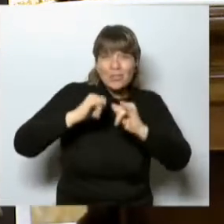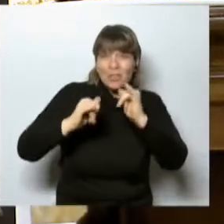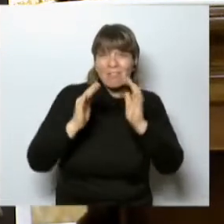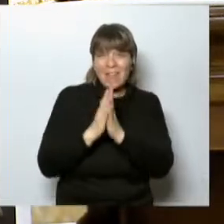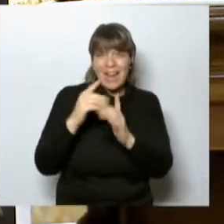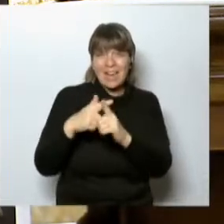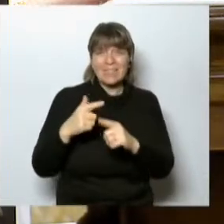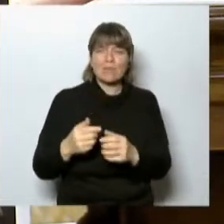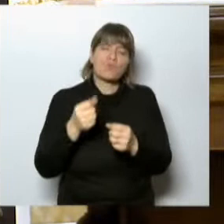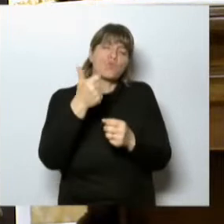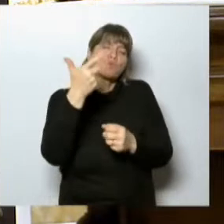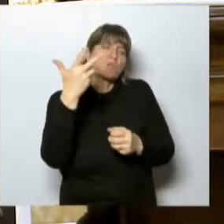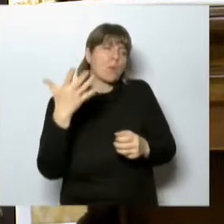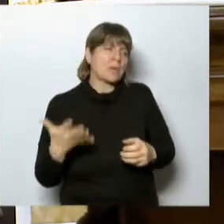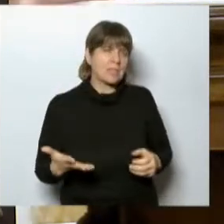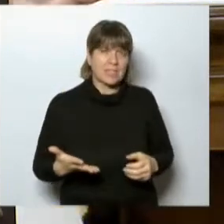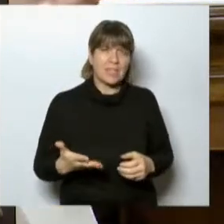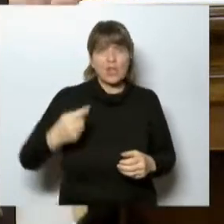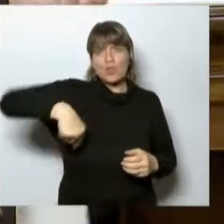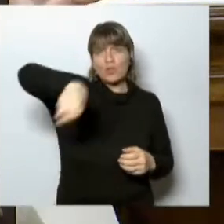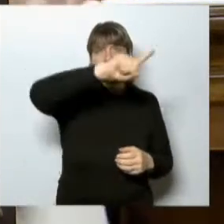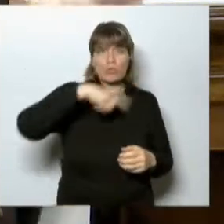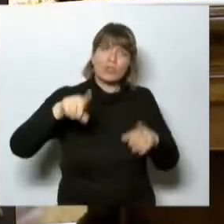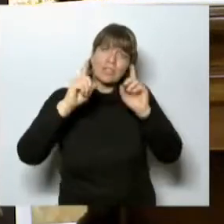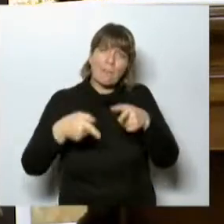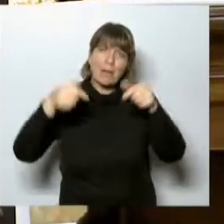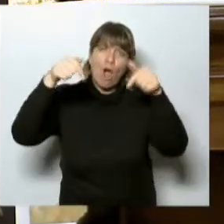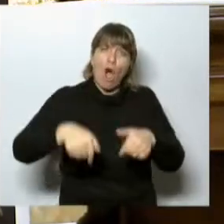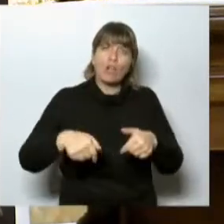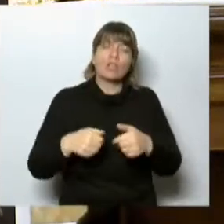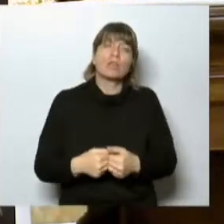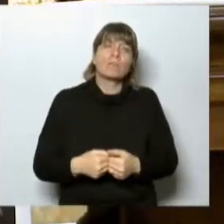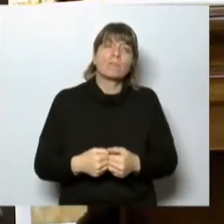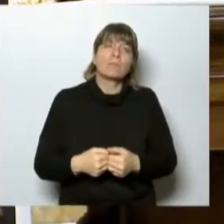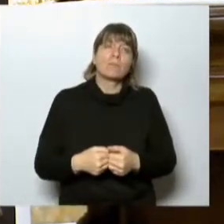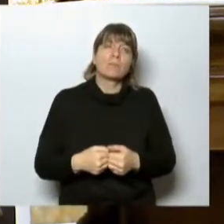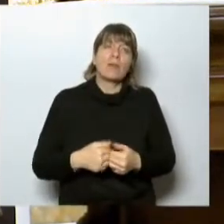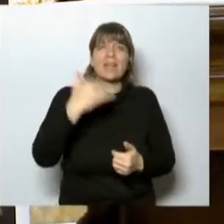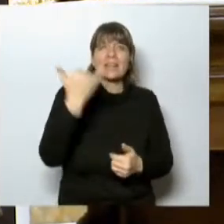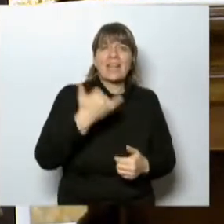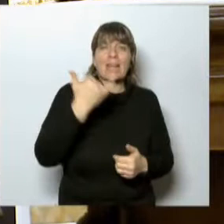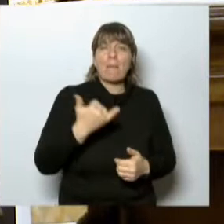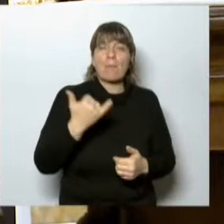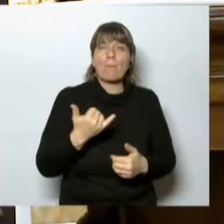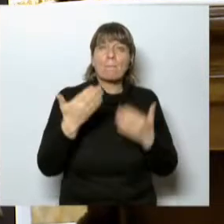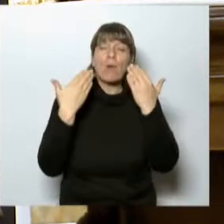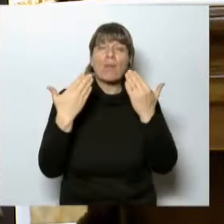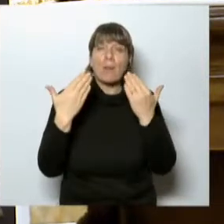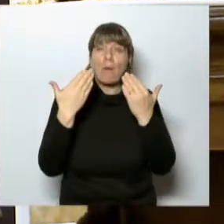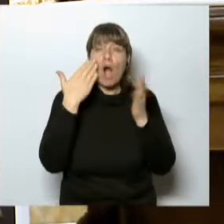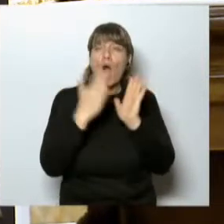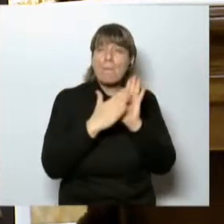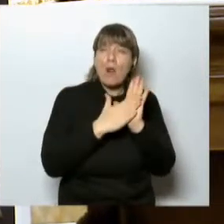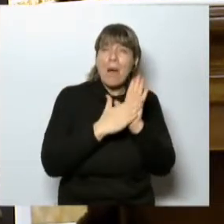Iglesia. ¿Cuántas veces nosotros también hoy en día tenemos la posibilidad de constatar